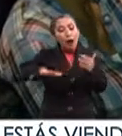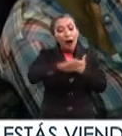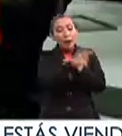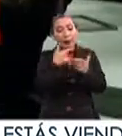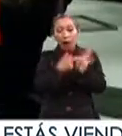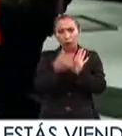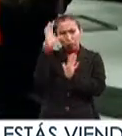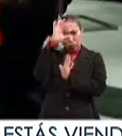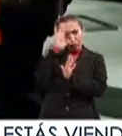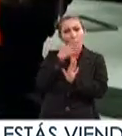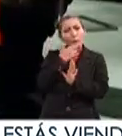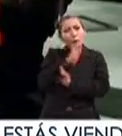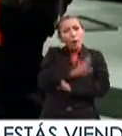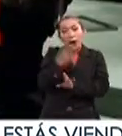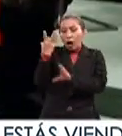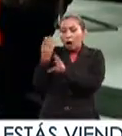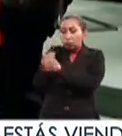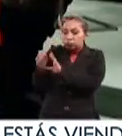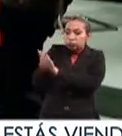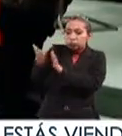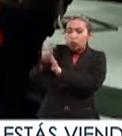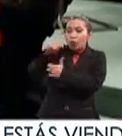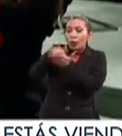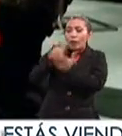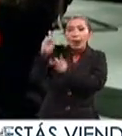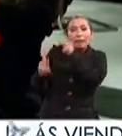un acto cultural. La construcción de espacios de